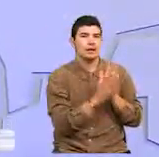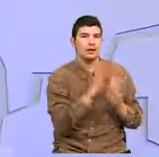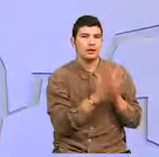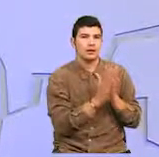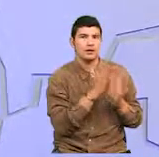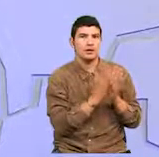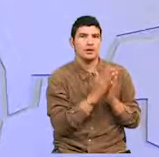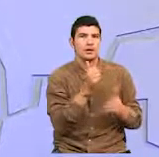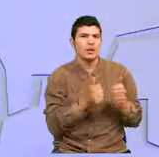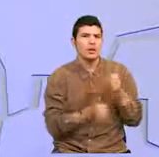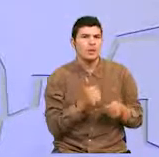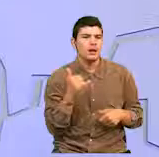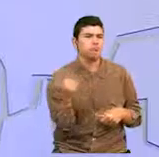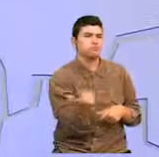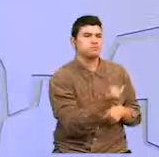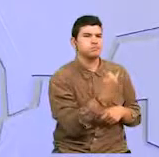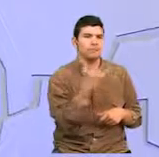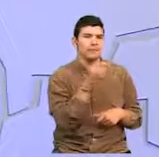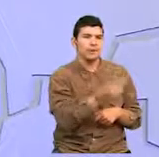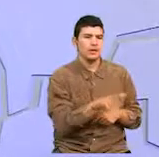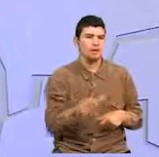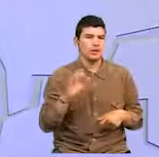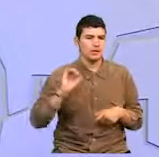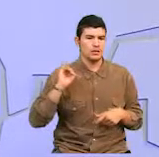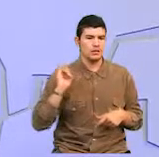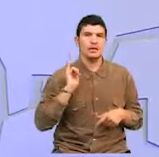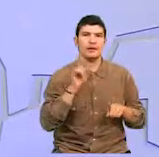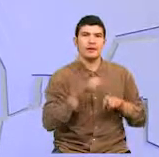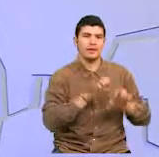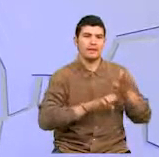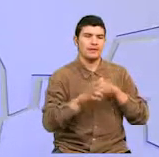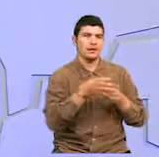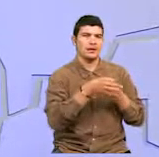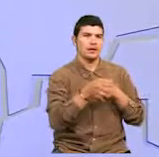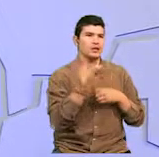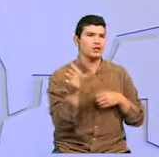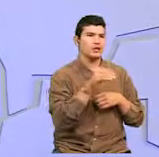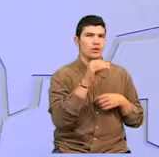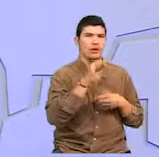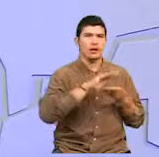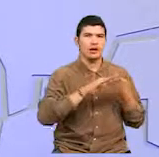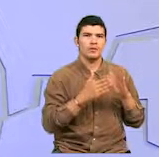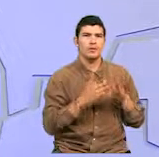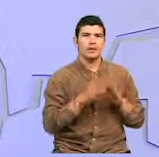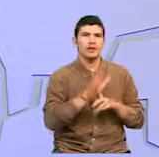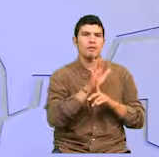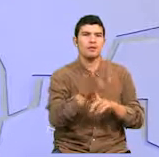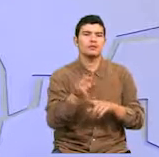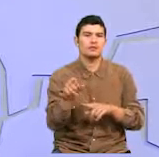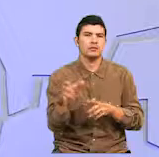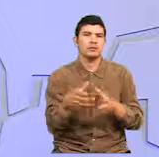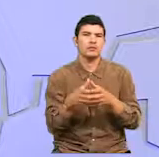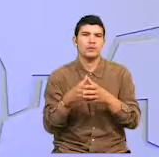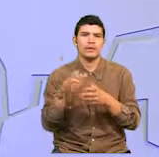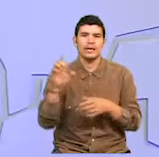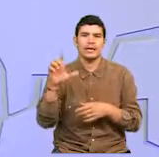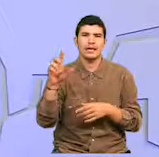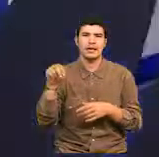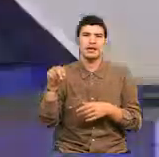indicar cuál es la presencia que las autoridades, entre ellas la Defensoría del Pueblo y absolutamente también la comunidad, señalan sobre la presencia del ELN